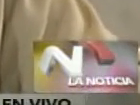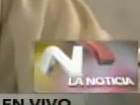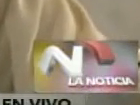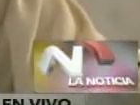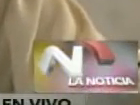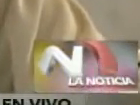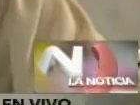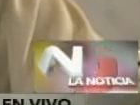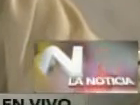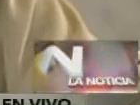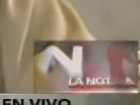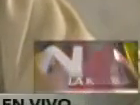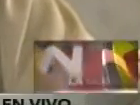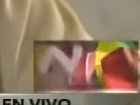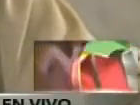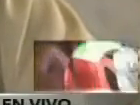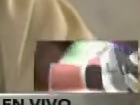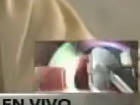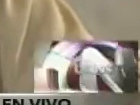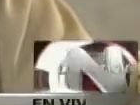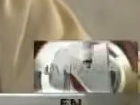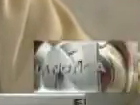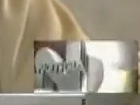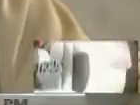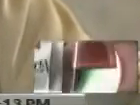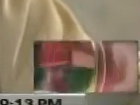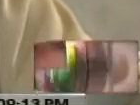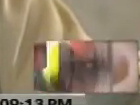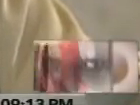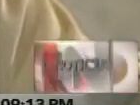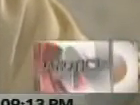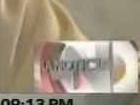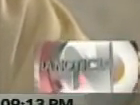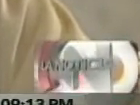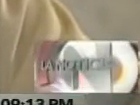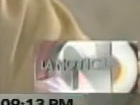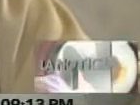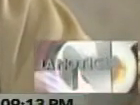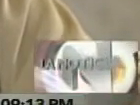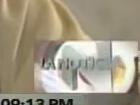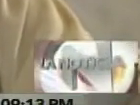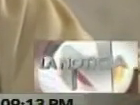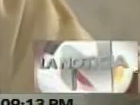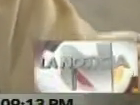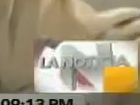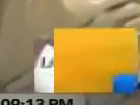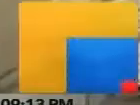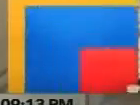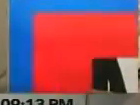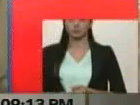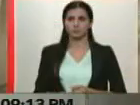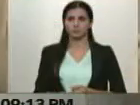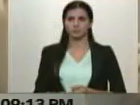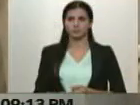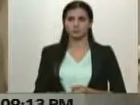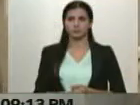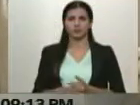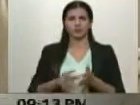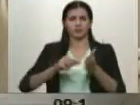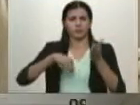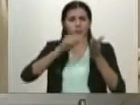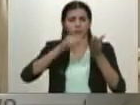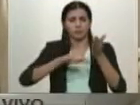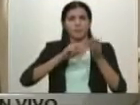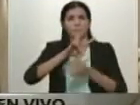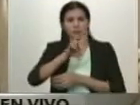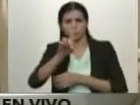con un consorcio de empresas pequeñas que se llama Petropimi. con las cuales firmamos la constitución de 21